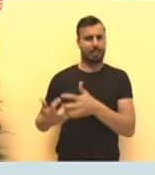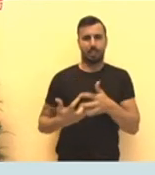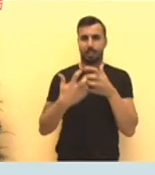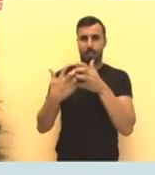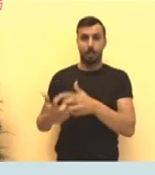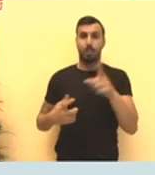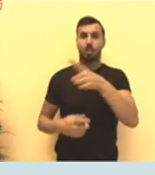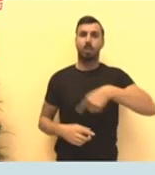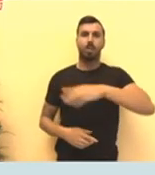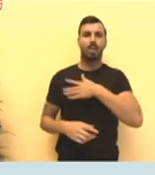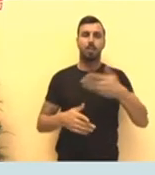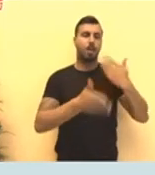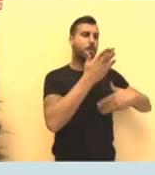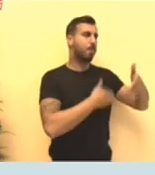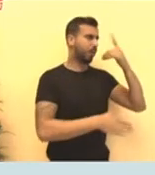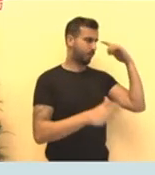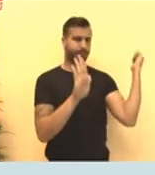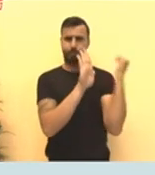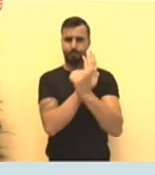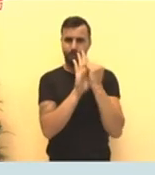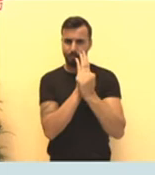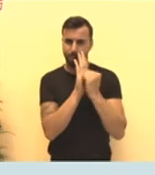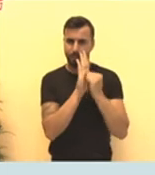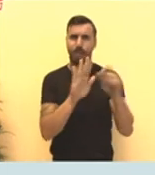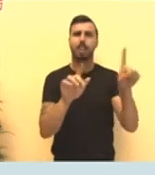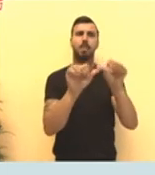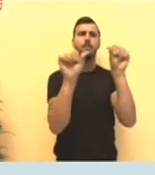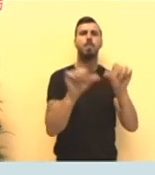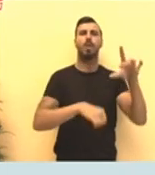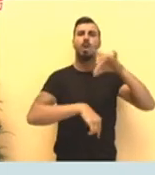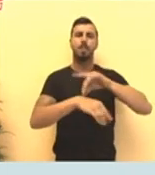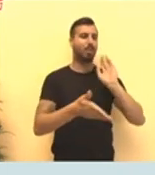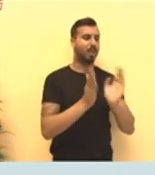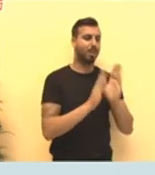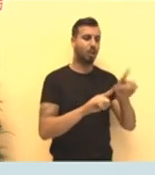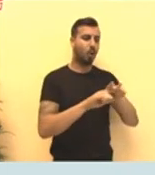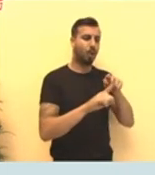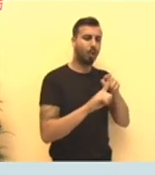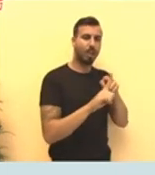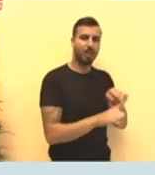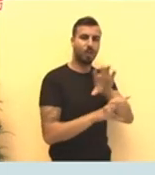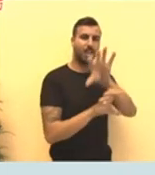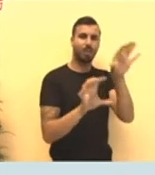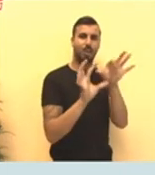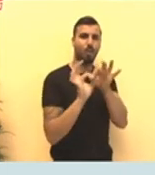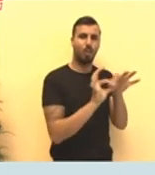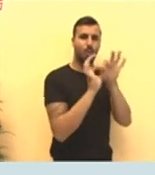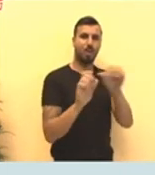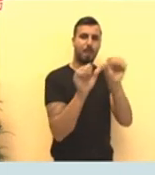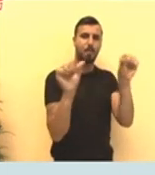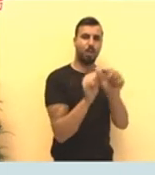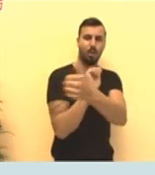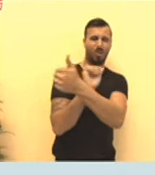orientaciones estigmatizantes del pasado como el sesgo de los modelos médicos rehabilitador propuestos por la Organización Mundial de la Salud.